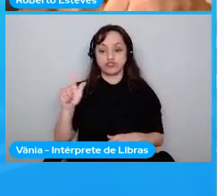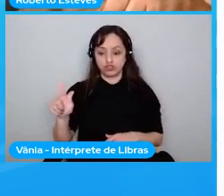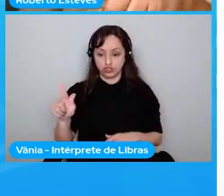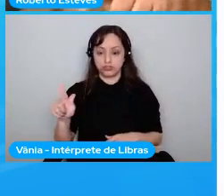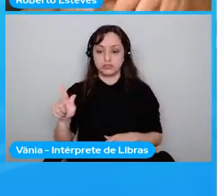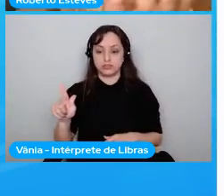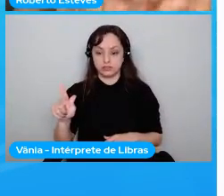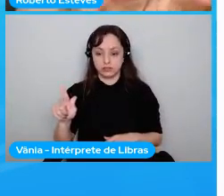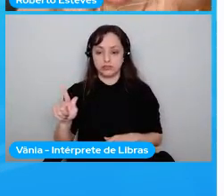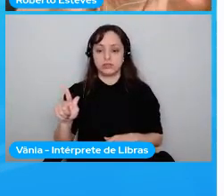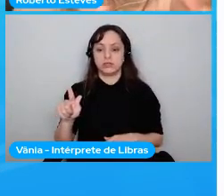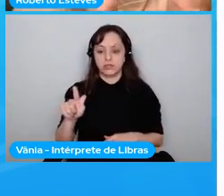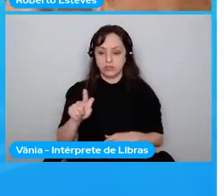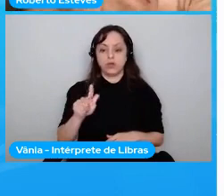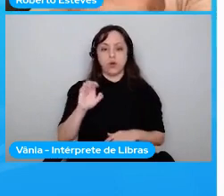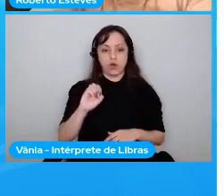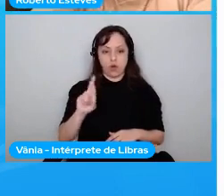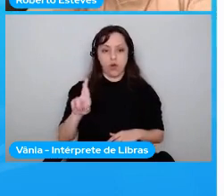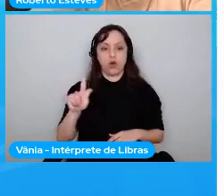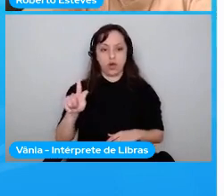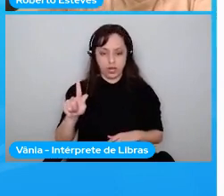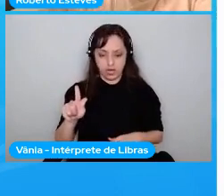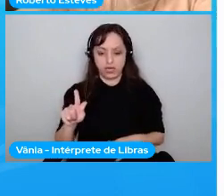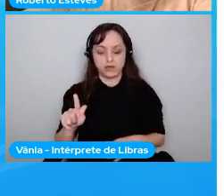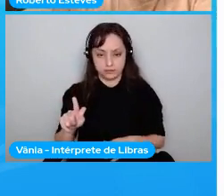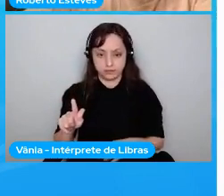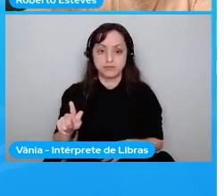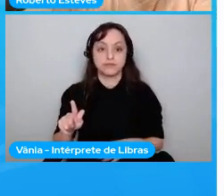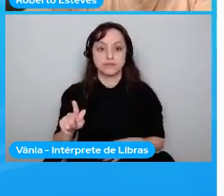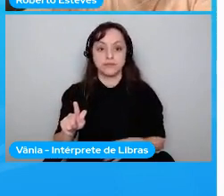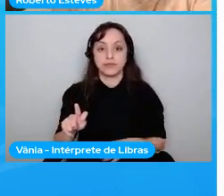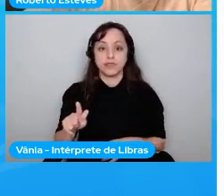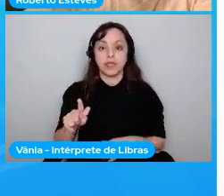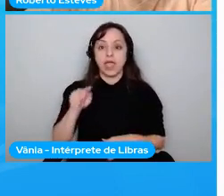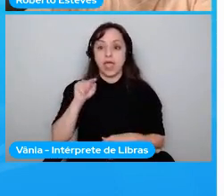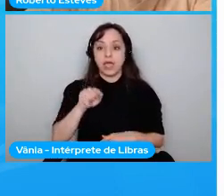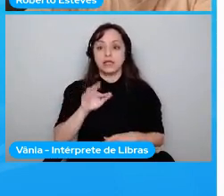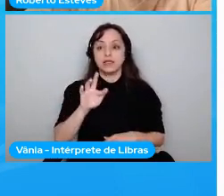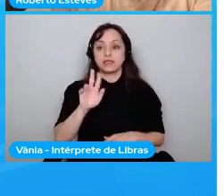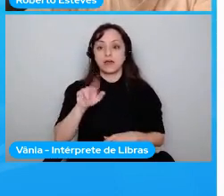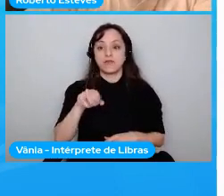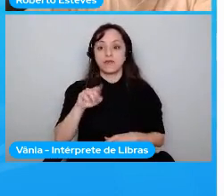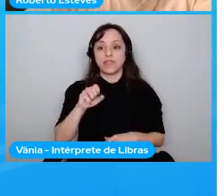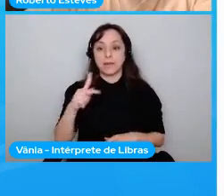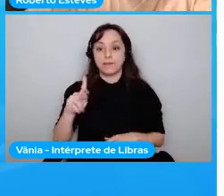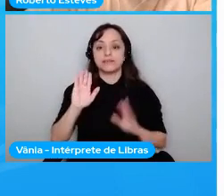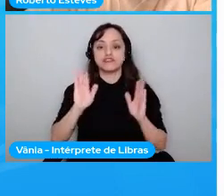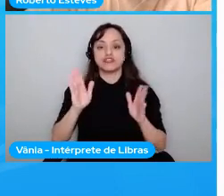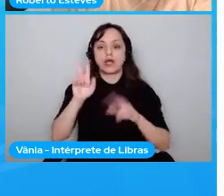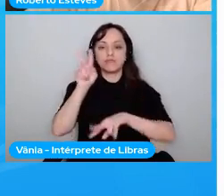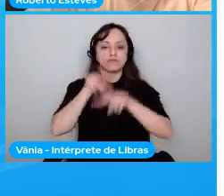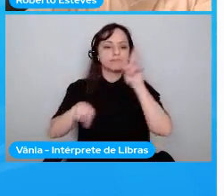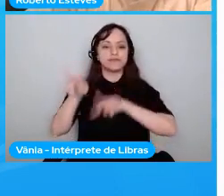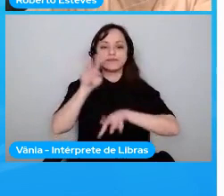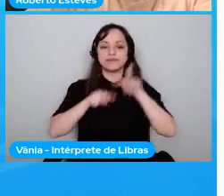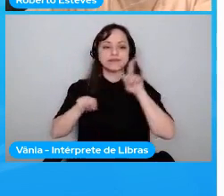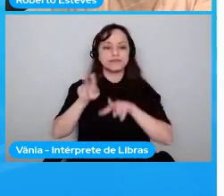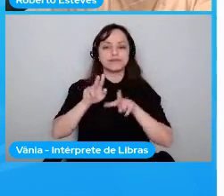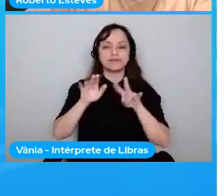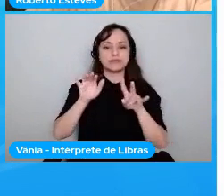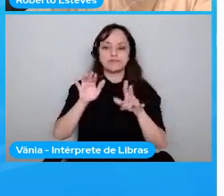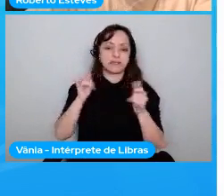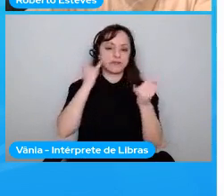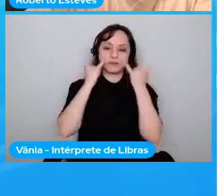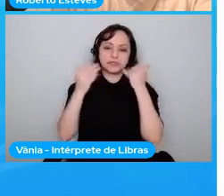datos abiertos. Y en esta implementación ya tenemos una visualización de los datos